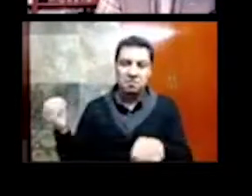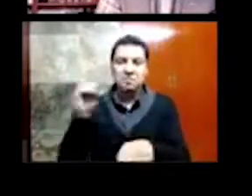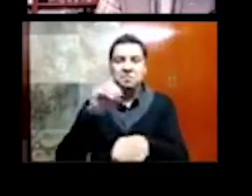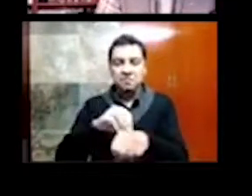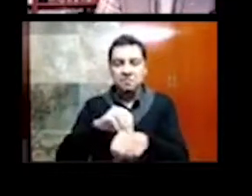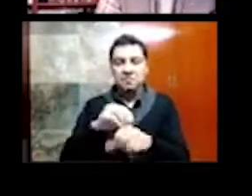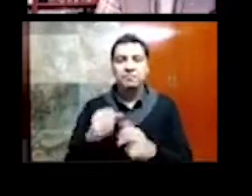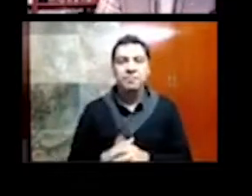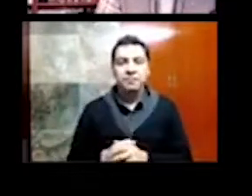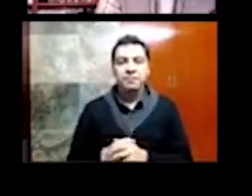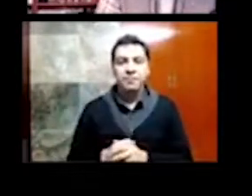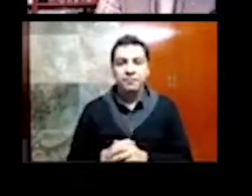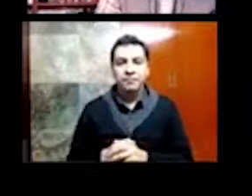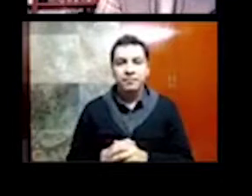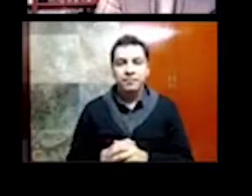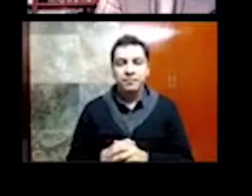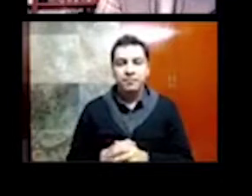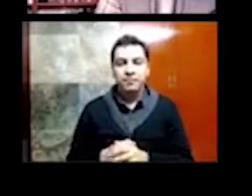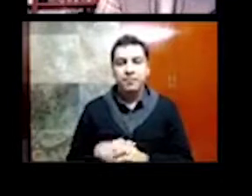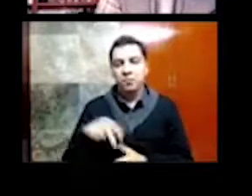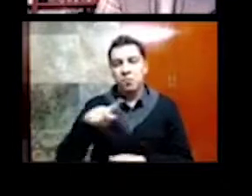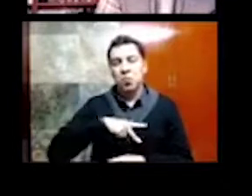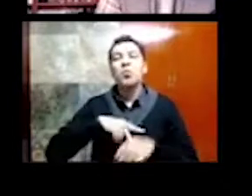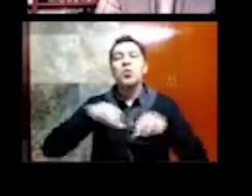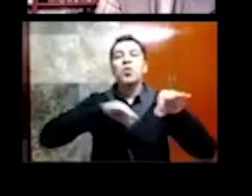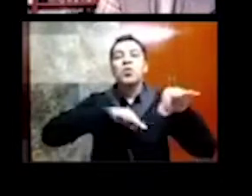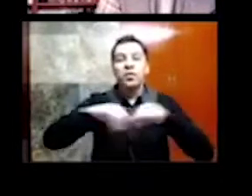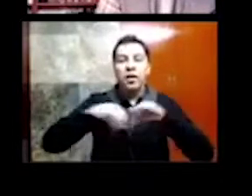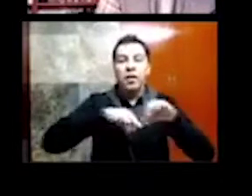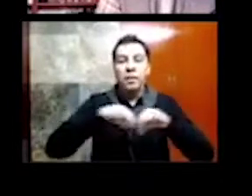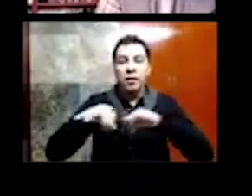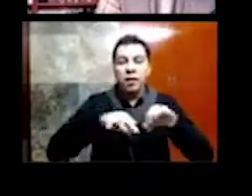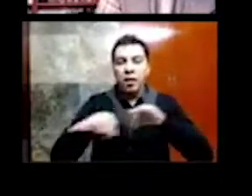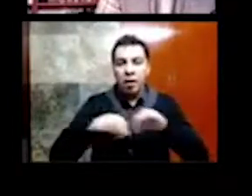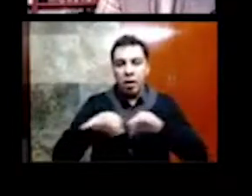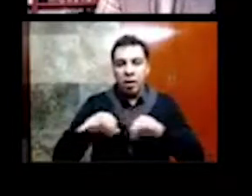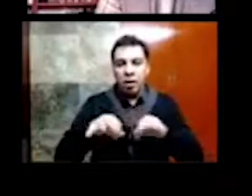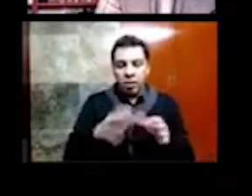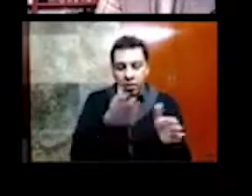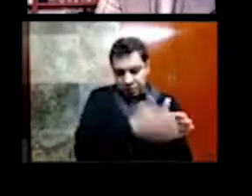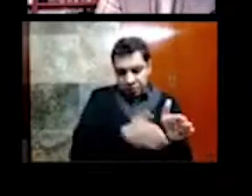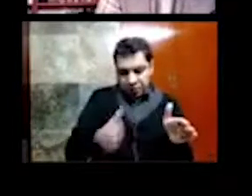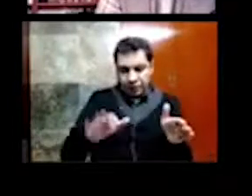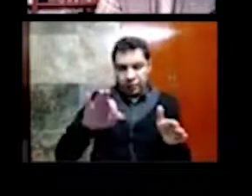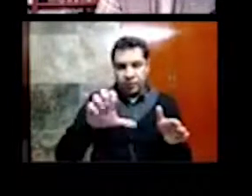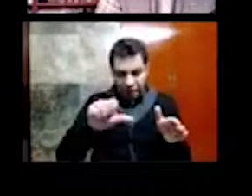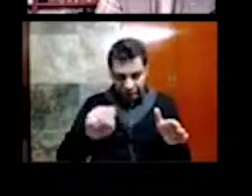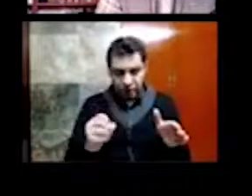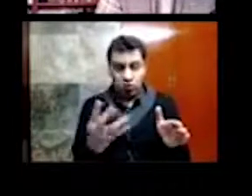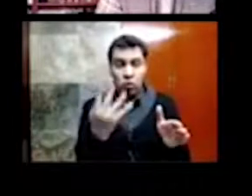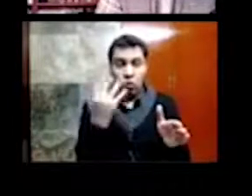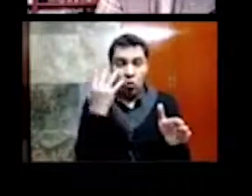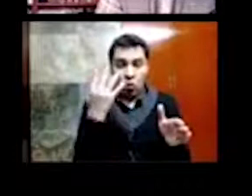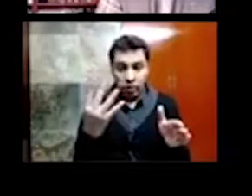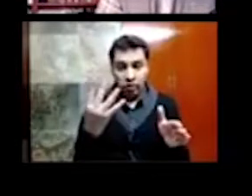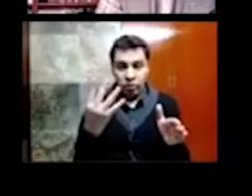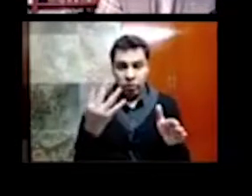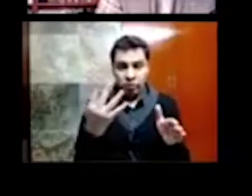López, los trabajos de la fase 4 del conjunto y recinto sagrado y